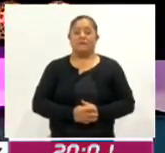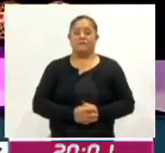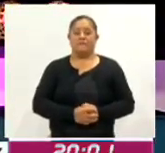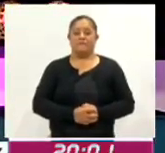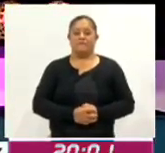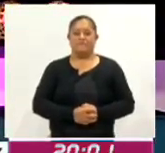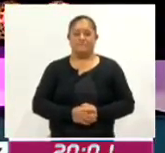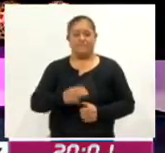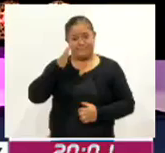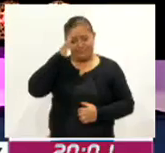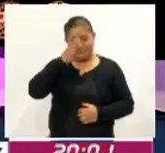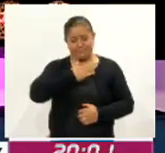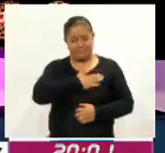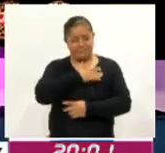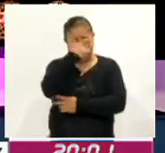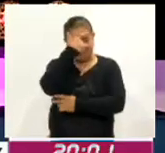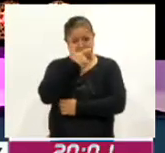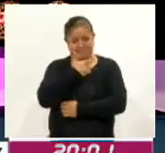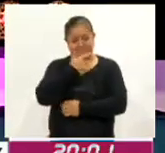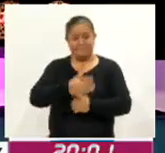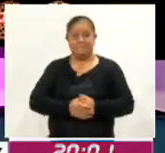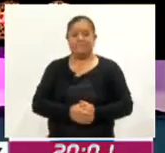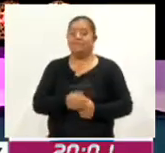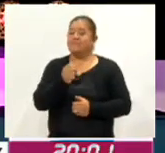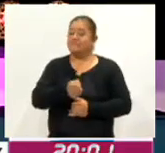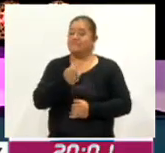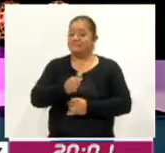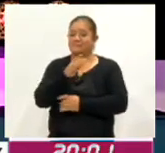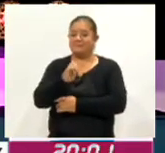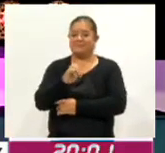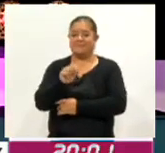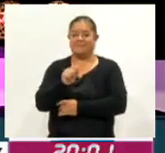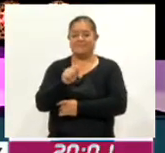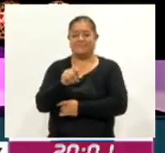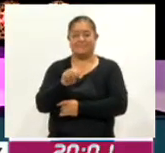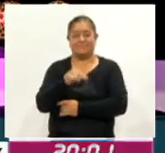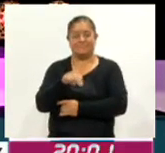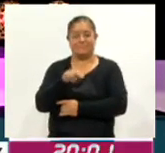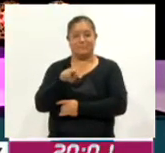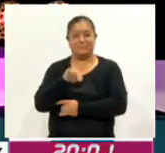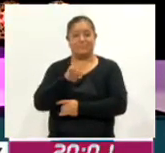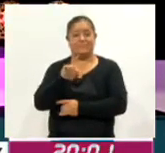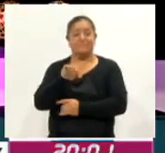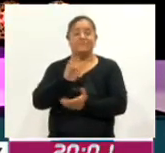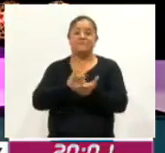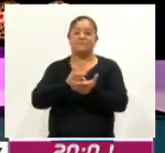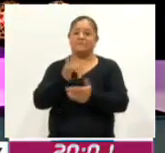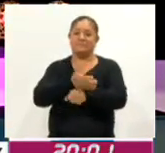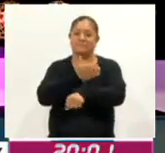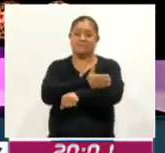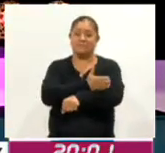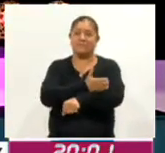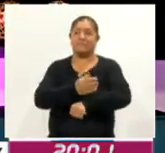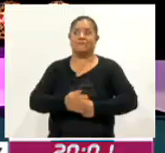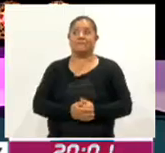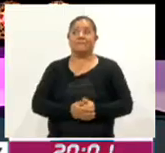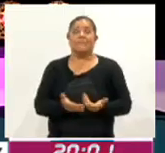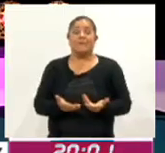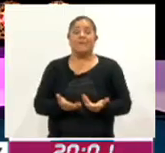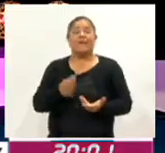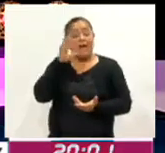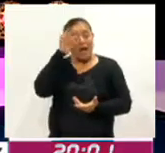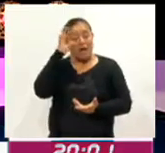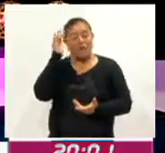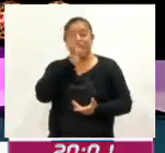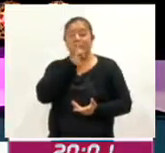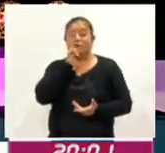¿Qué tal? Muy buenas noches. Les saluda Celeste Muñiz. Le agradezco que nos esté acompañando en esta tercera emisión de